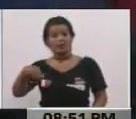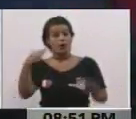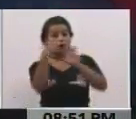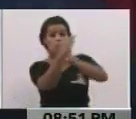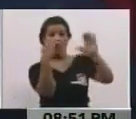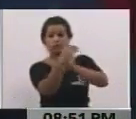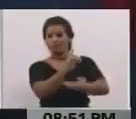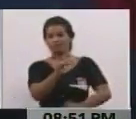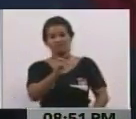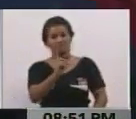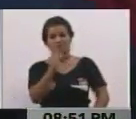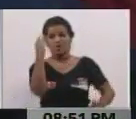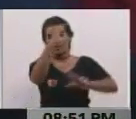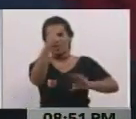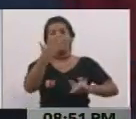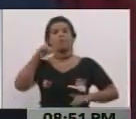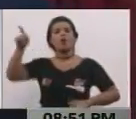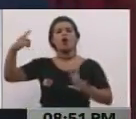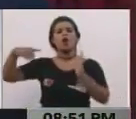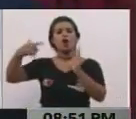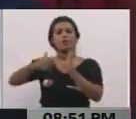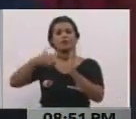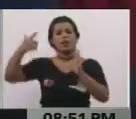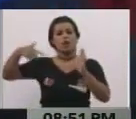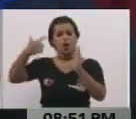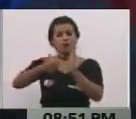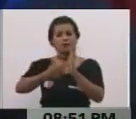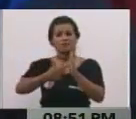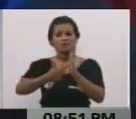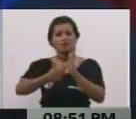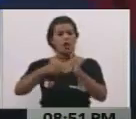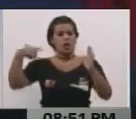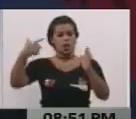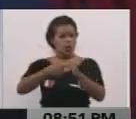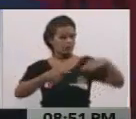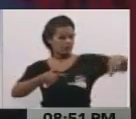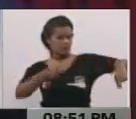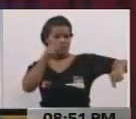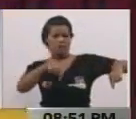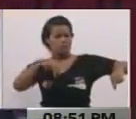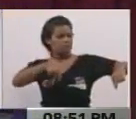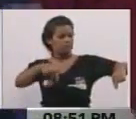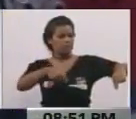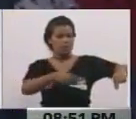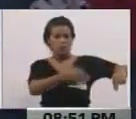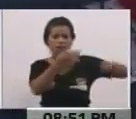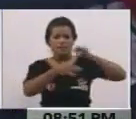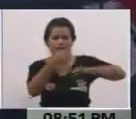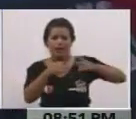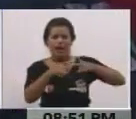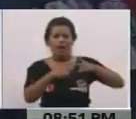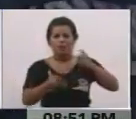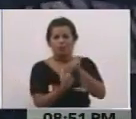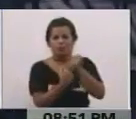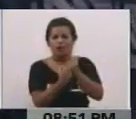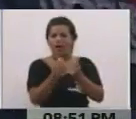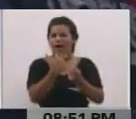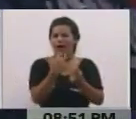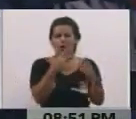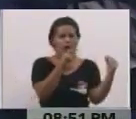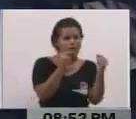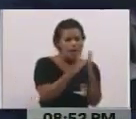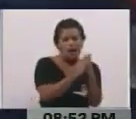menos en Londres. Uh-huh. En donde el entrenador estaba cerquita y te podía abrazar con el entrenador, hablarle